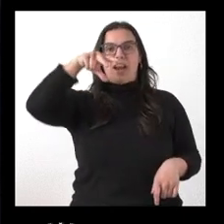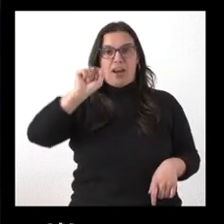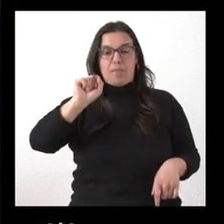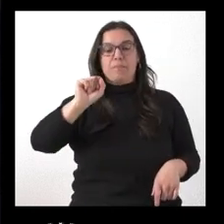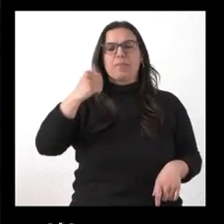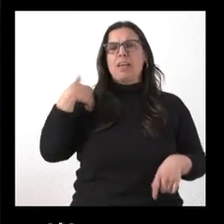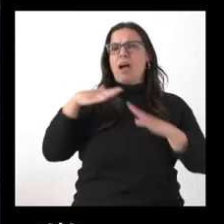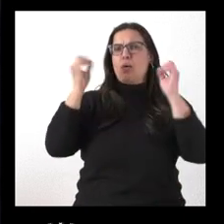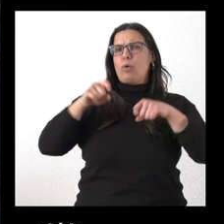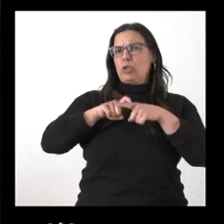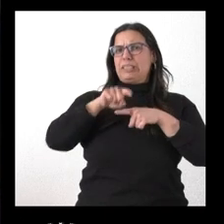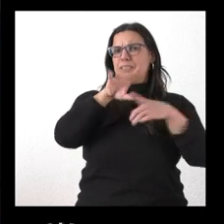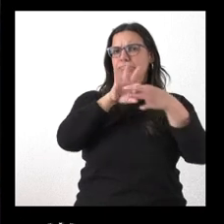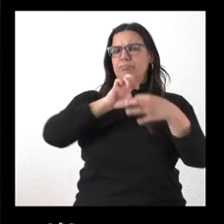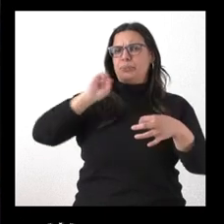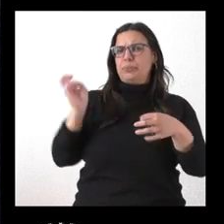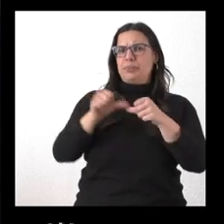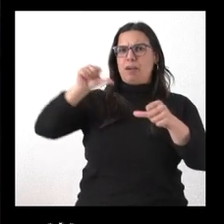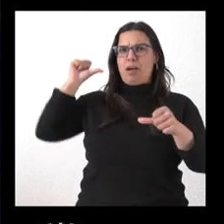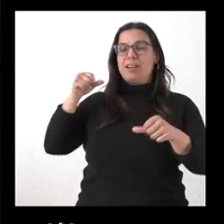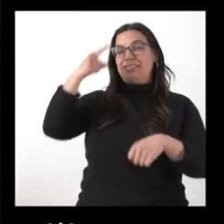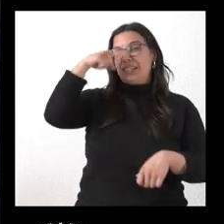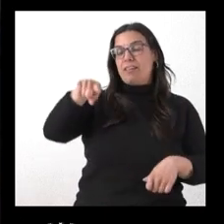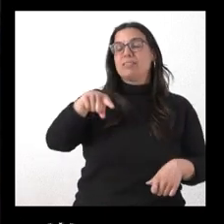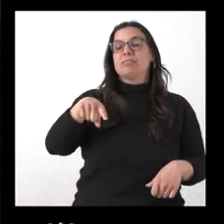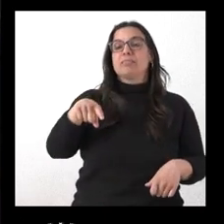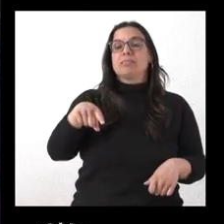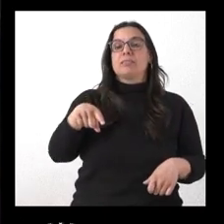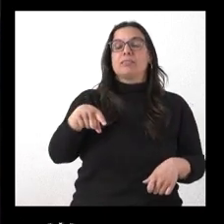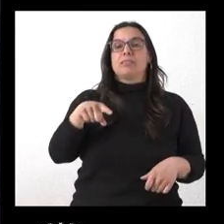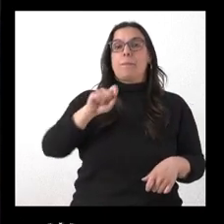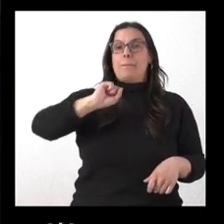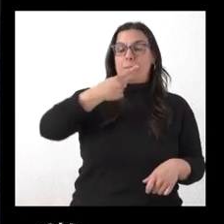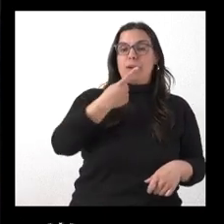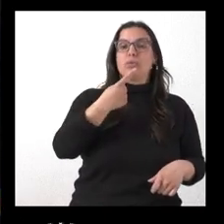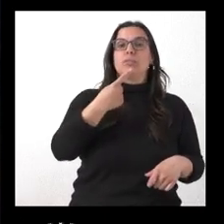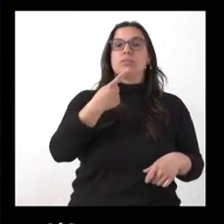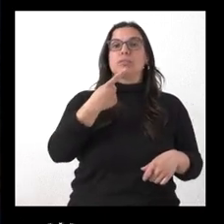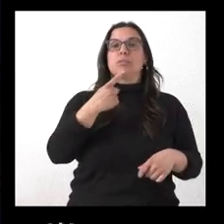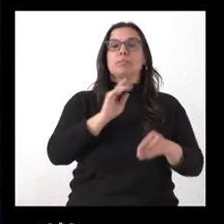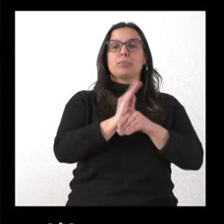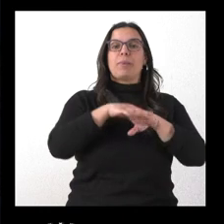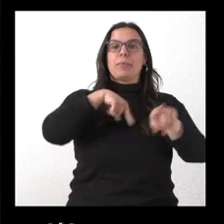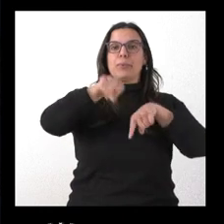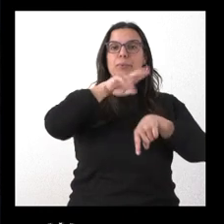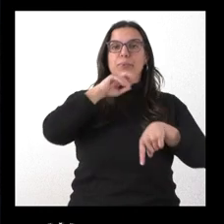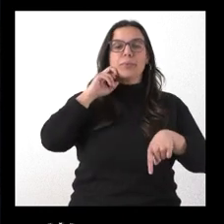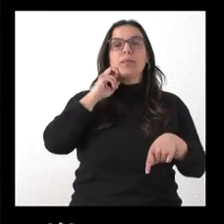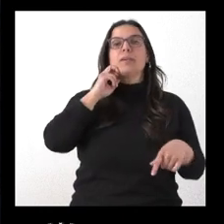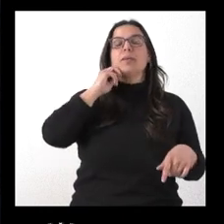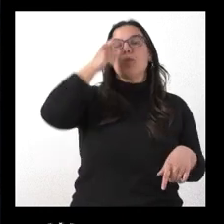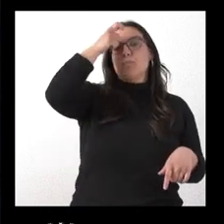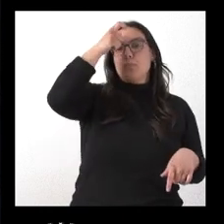estas características saben ustedes de otras ocasiones en primer lugar que se destina a la movilidad sostenible en municipios de más